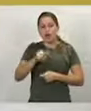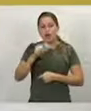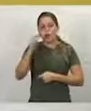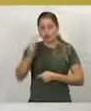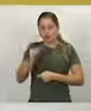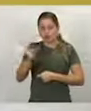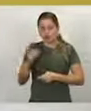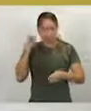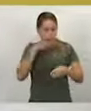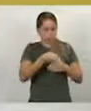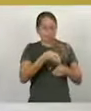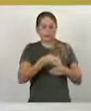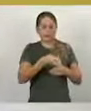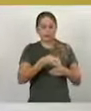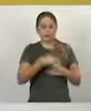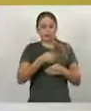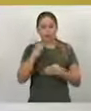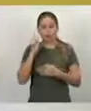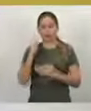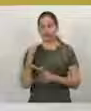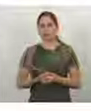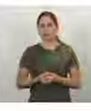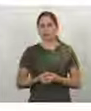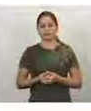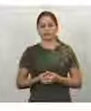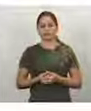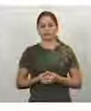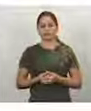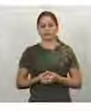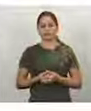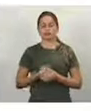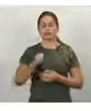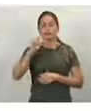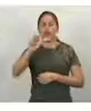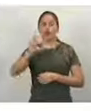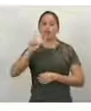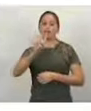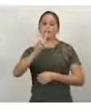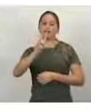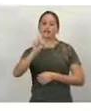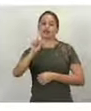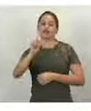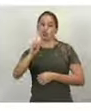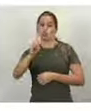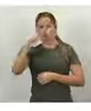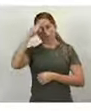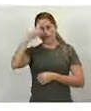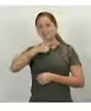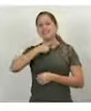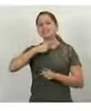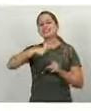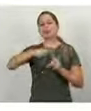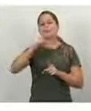asaltantes. Observa la imagen. El lunes 21 de septiembre de